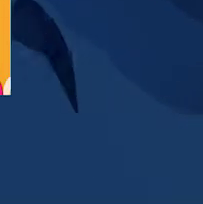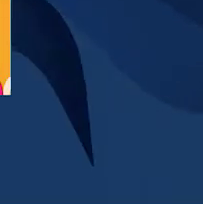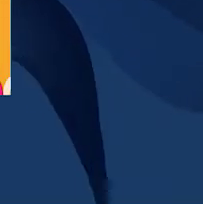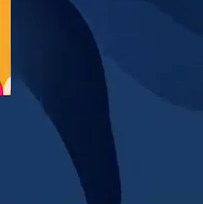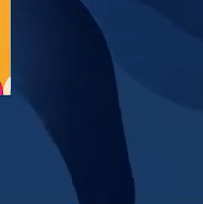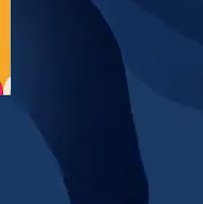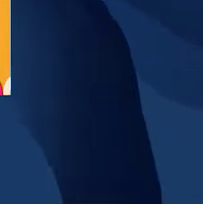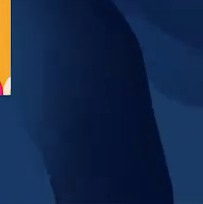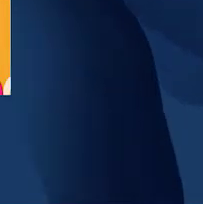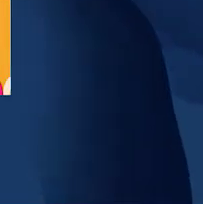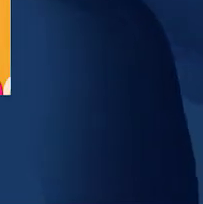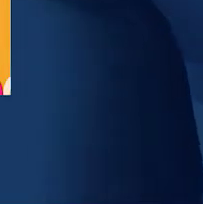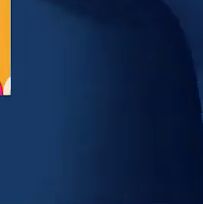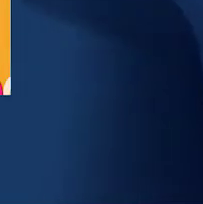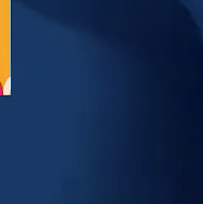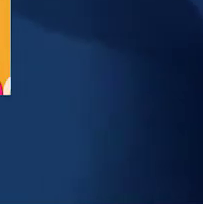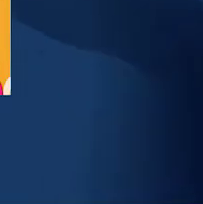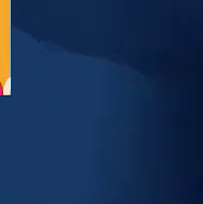suena así.